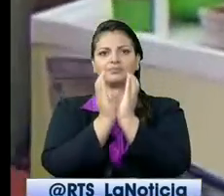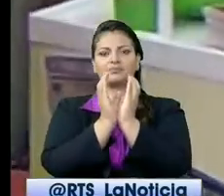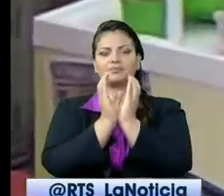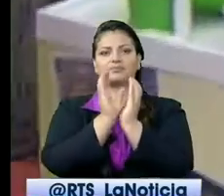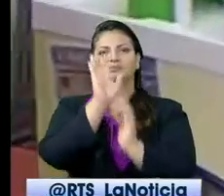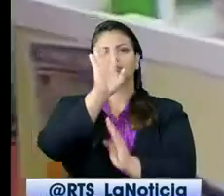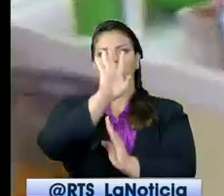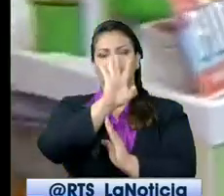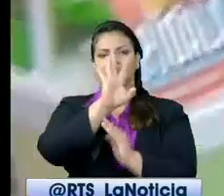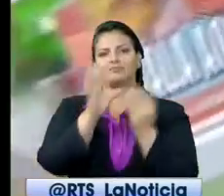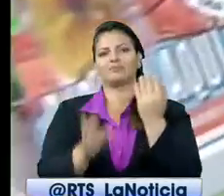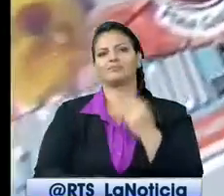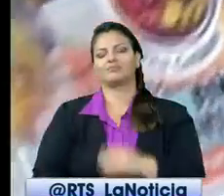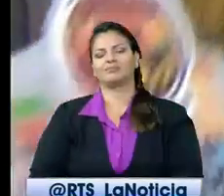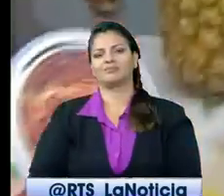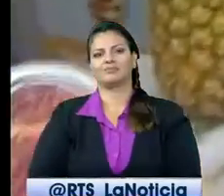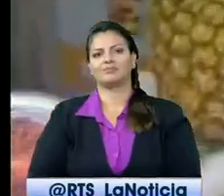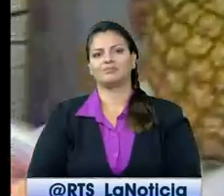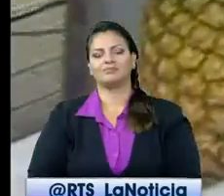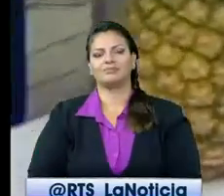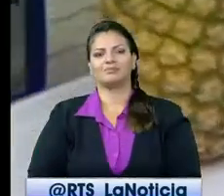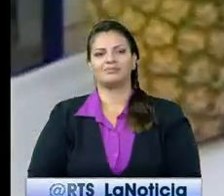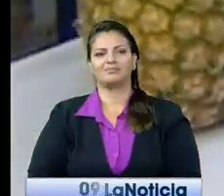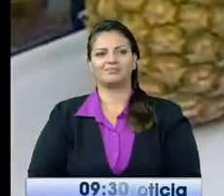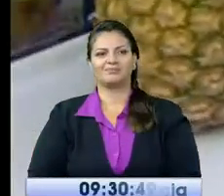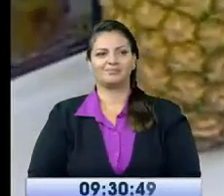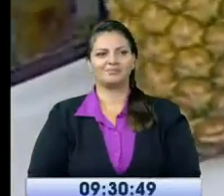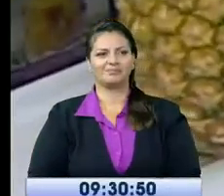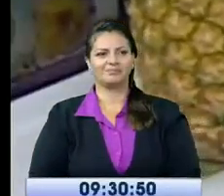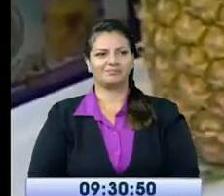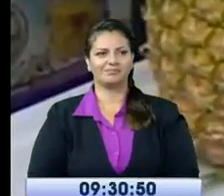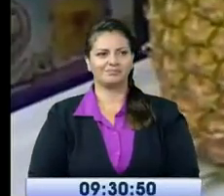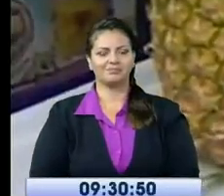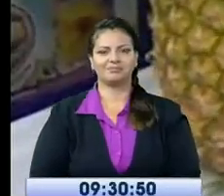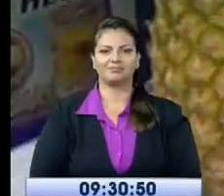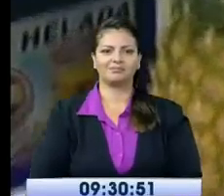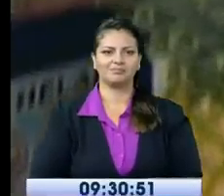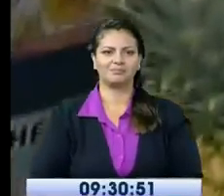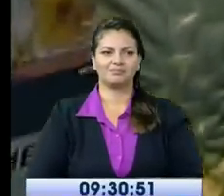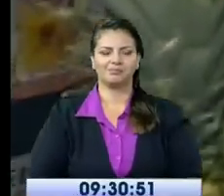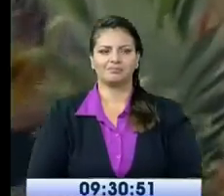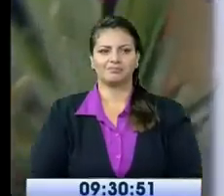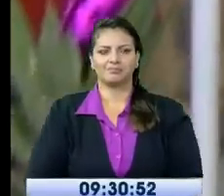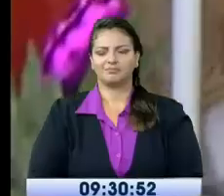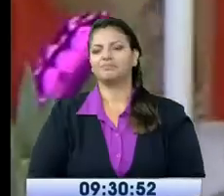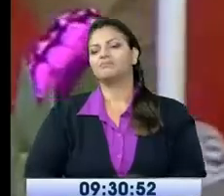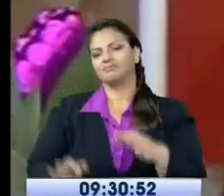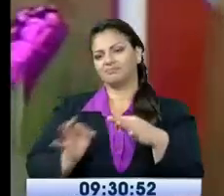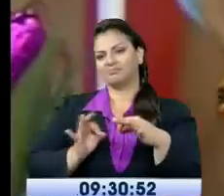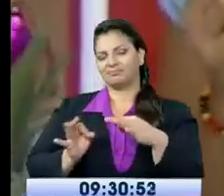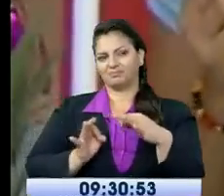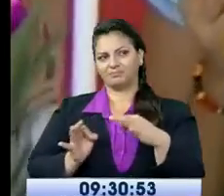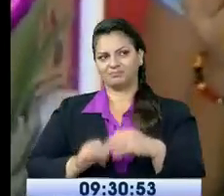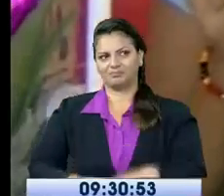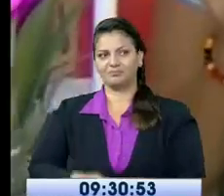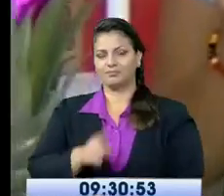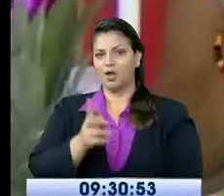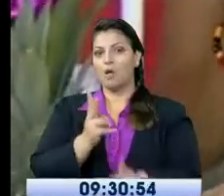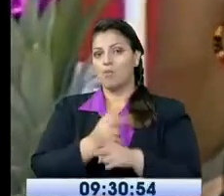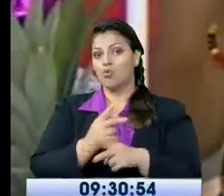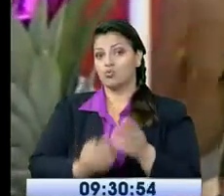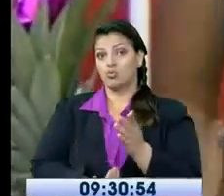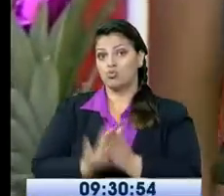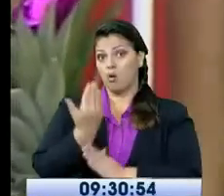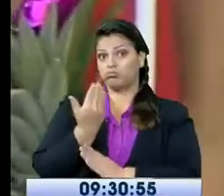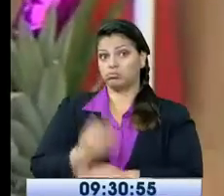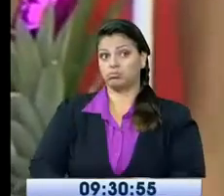Buenos días. Oiga, ¿cómo nació esta idea? ¡Qué buena idea! Sí, claro que sí, mire, este es un producto innovador que lo estamos introduciendo al